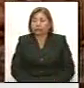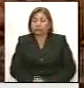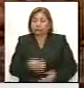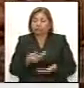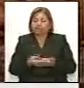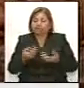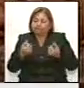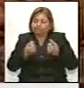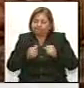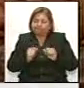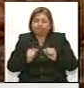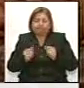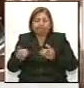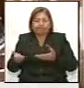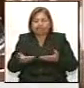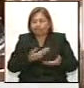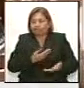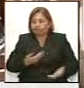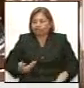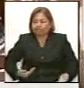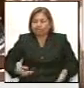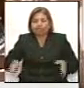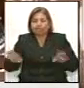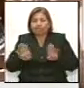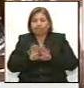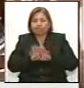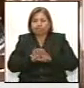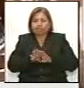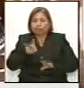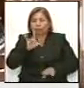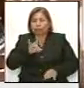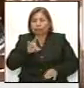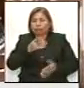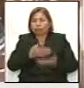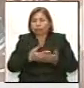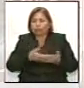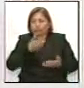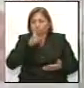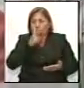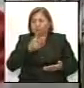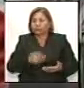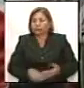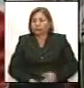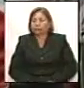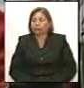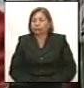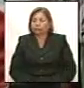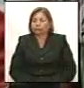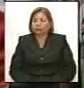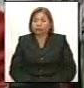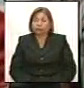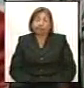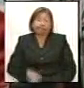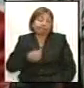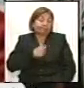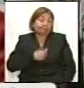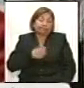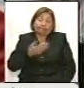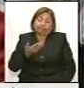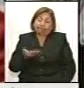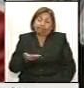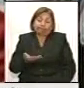el esfuerzo del gobierno para cerrar la brecha en el uso del recurso agua para Cusco. Es la mitad de lo que Cusco